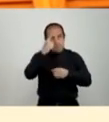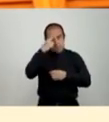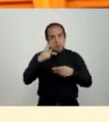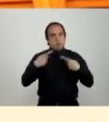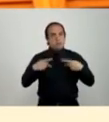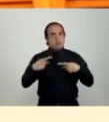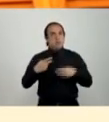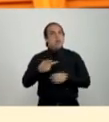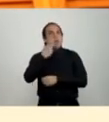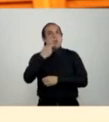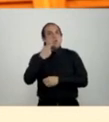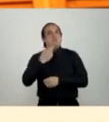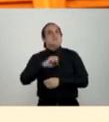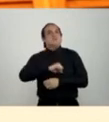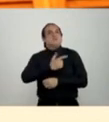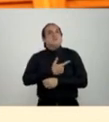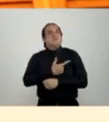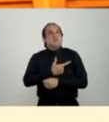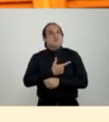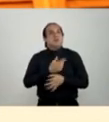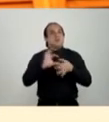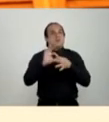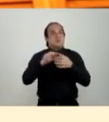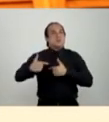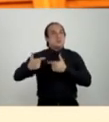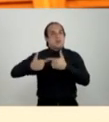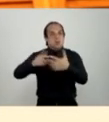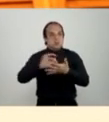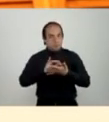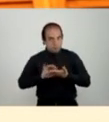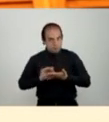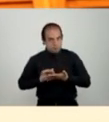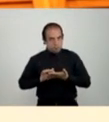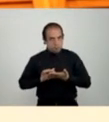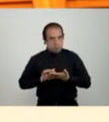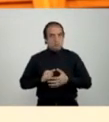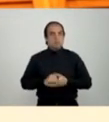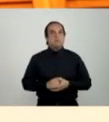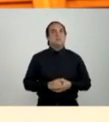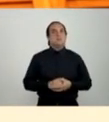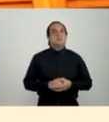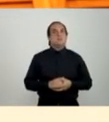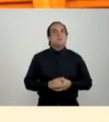hispanoparlante que incorpore a una generación de lectores,